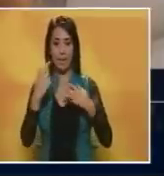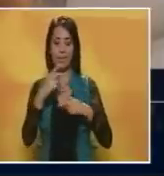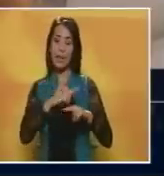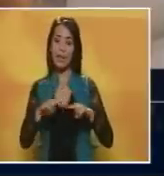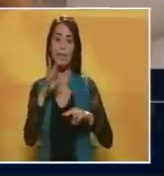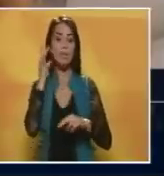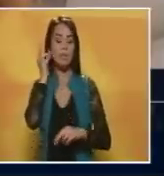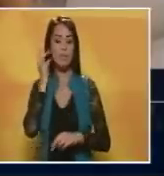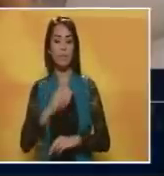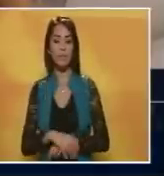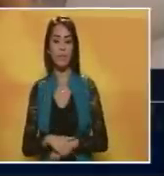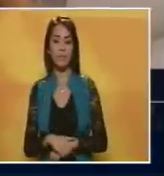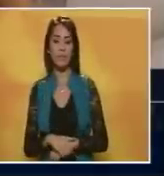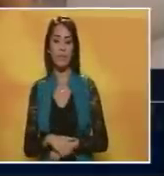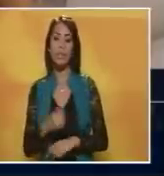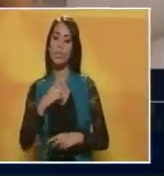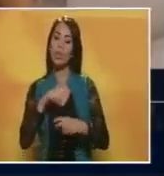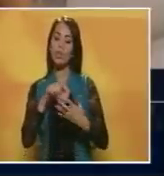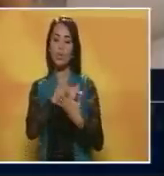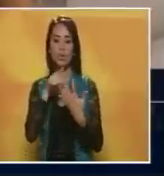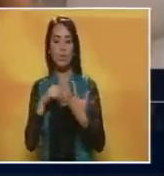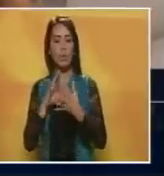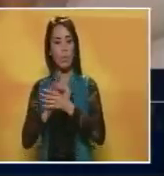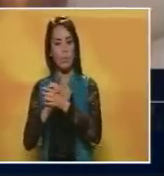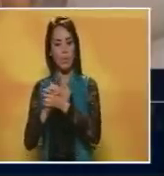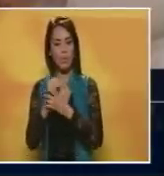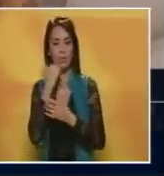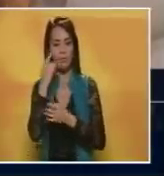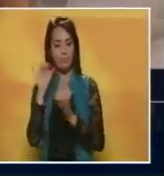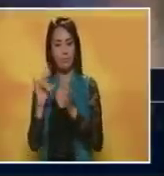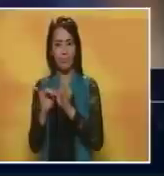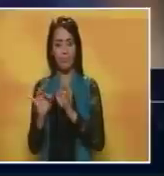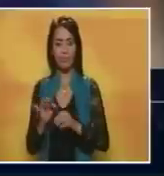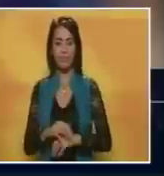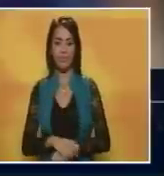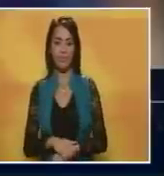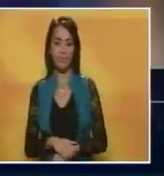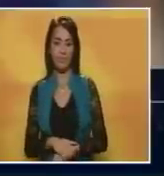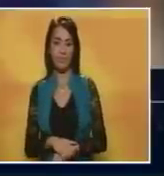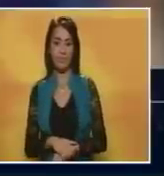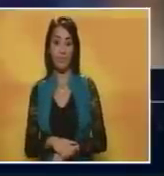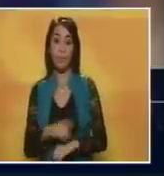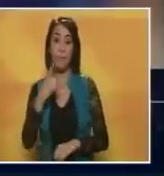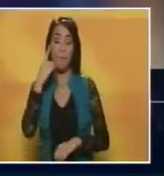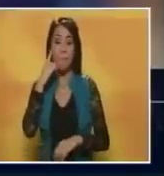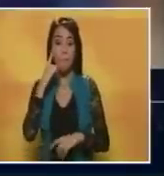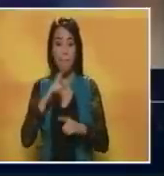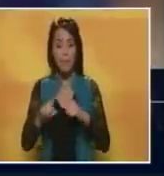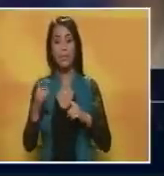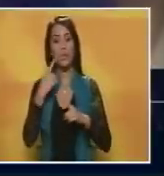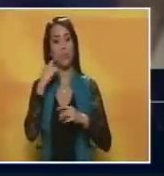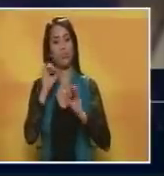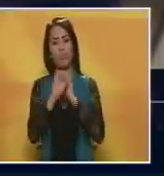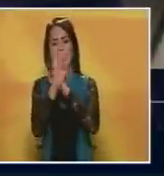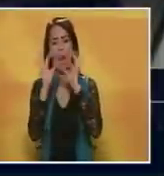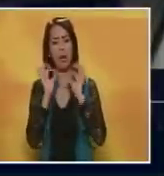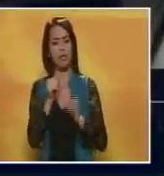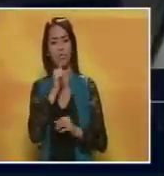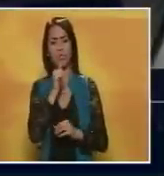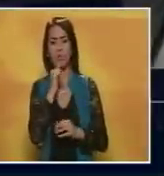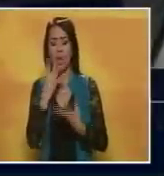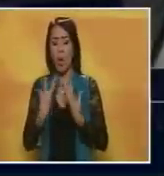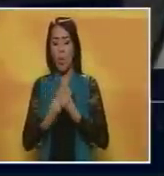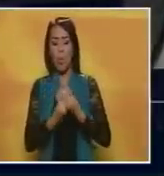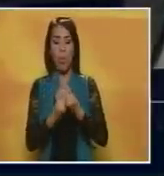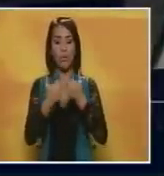jardín y megan y otros cinco niños de amistades cercanas a la pareja sin embargo aún no queda claro quién caminara al altar